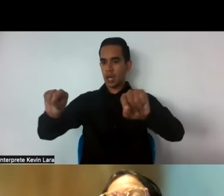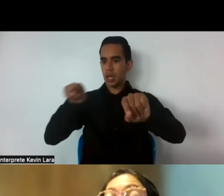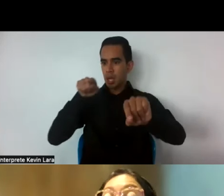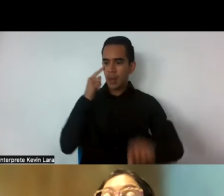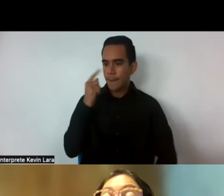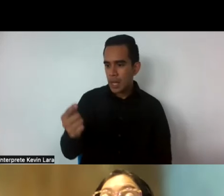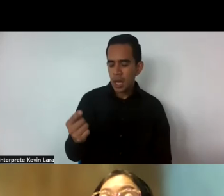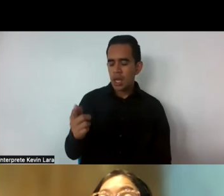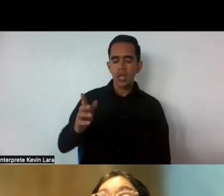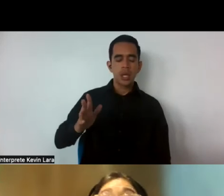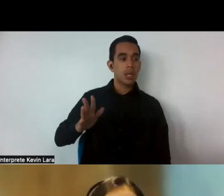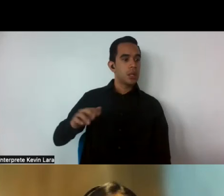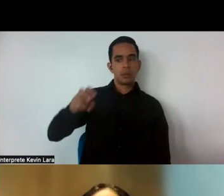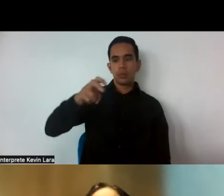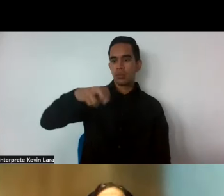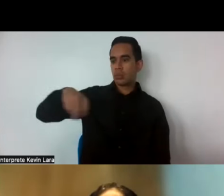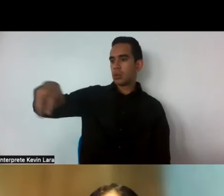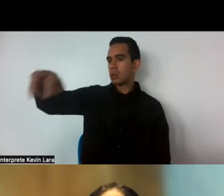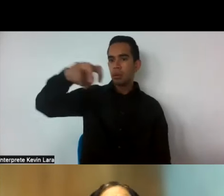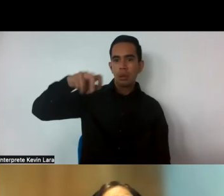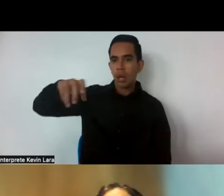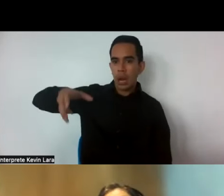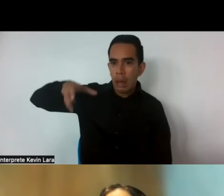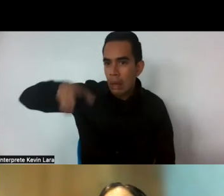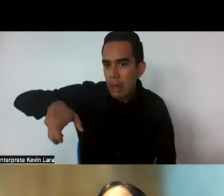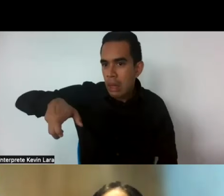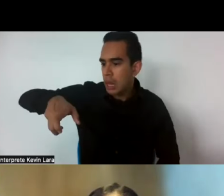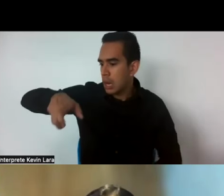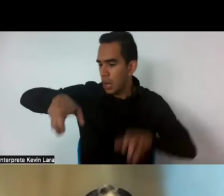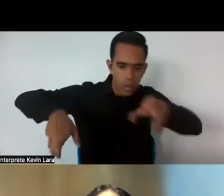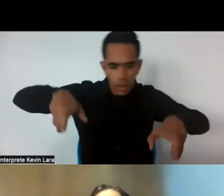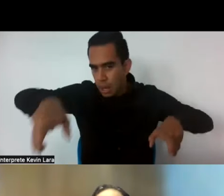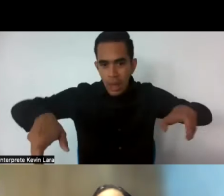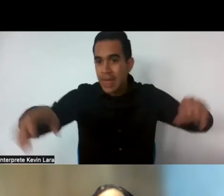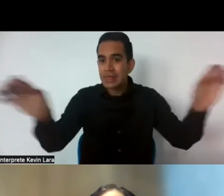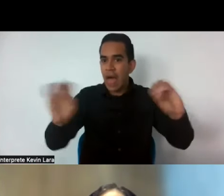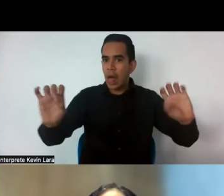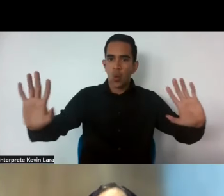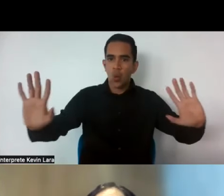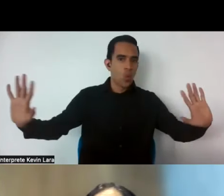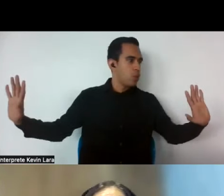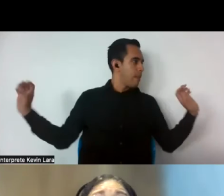la interpretación. O si regresamos a la abeja que veíamos también en las imágenes, y alguien que